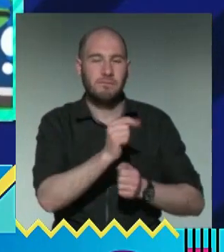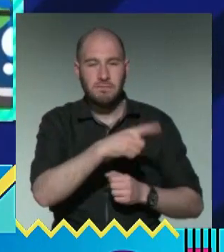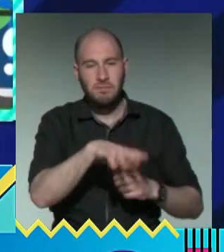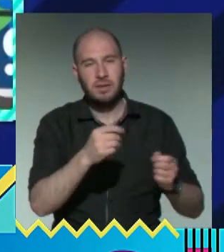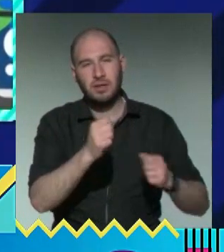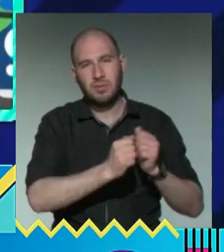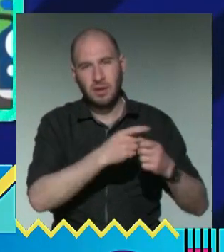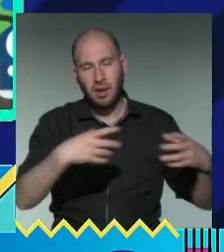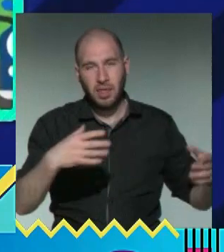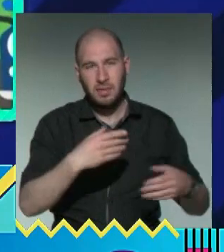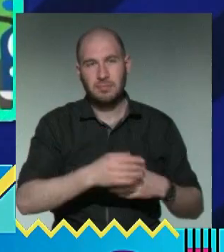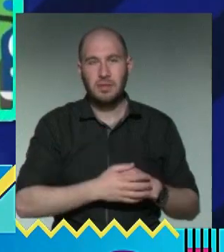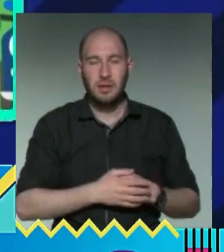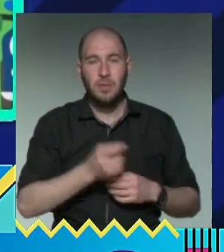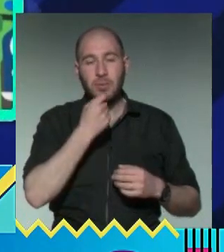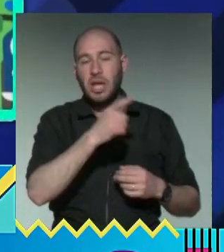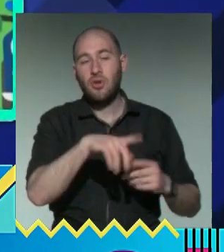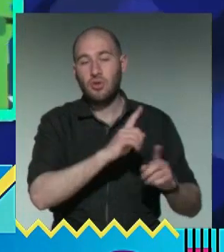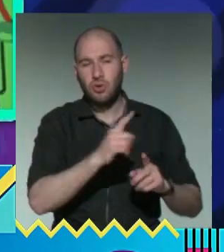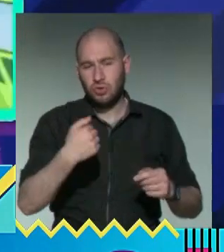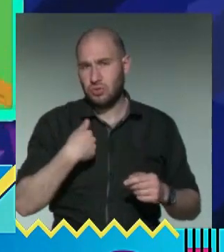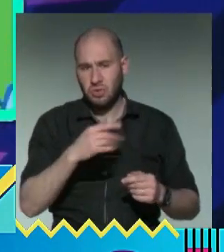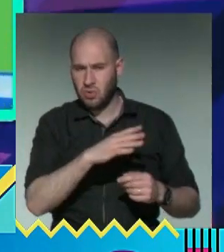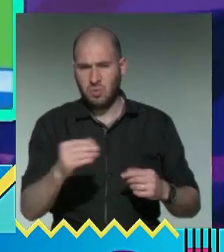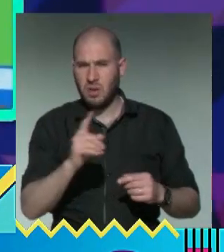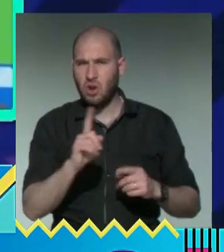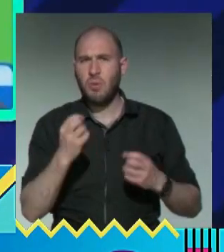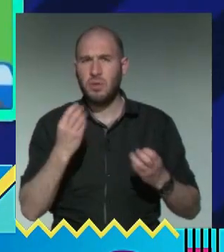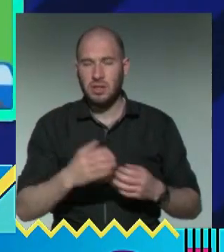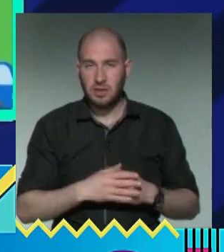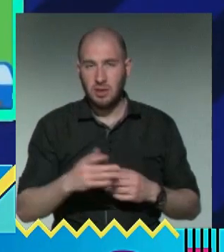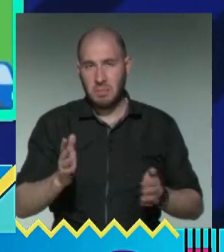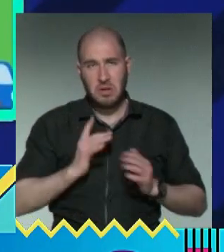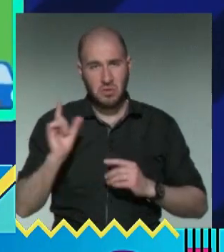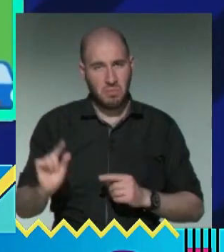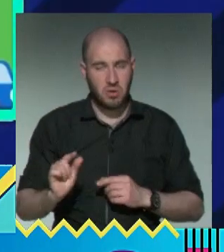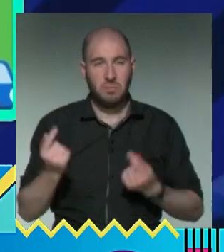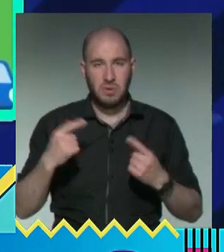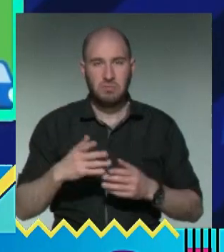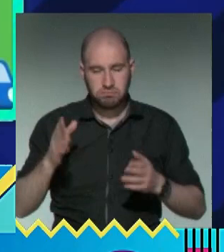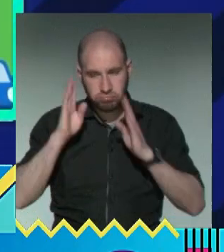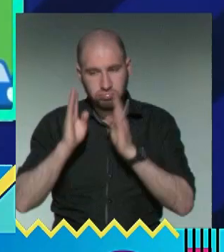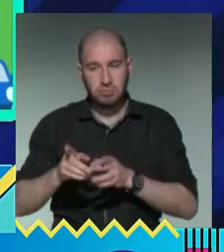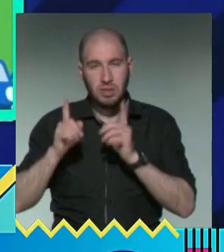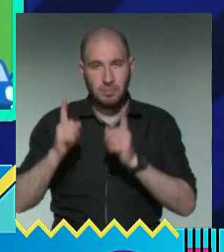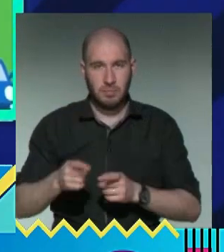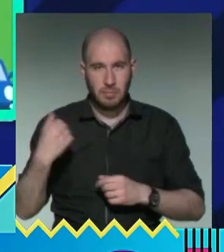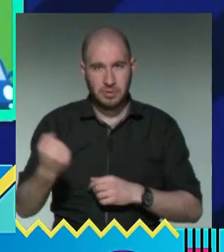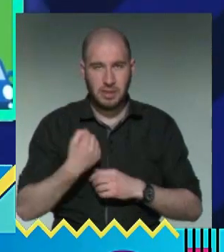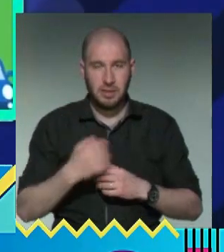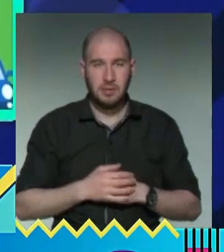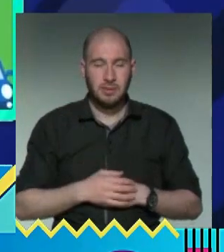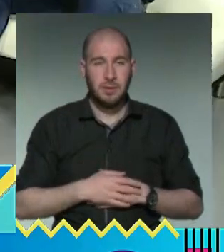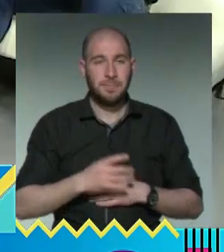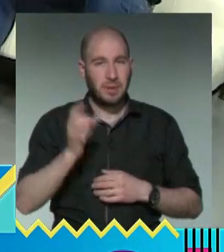grandes, multinacionales o lo que sea. Bueno, si ellos no lo hacen, ¿por qué lo voy a hacer yo? Si también mi impacto va a ser menos, ¿no? Pero está bueno focalizar en eso también.